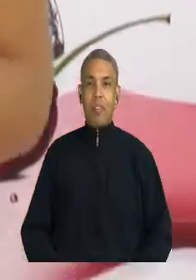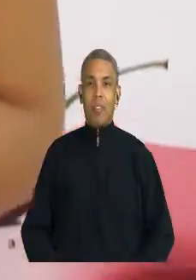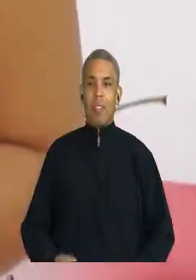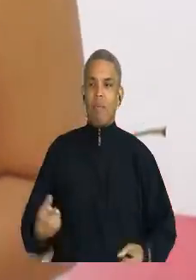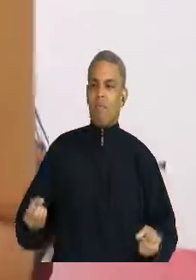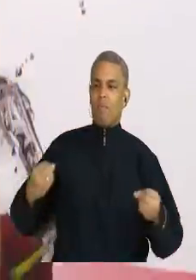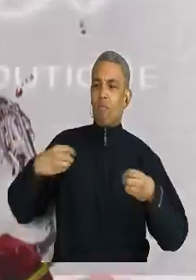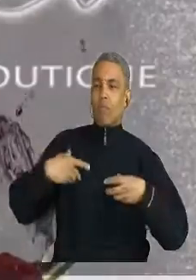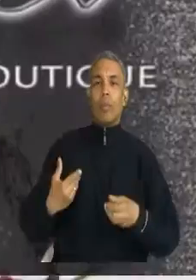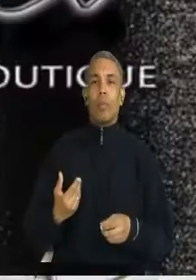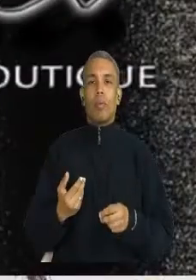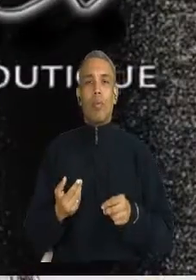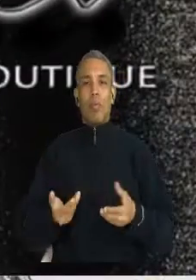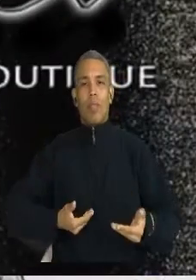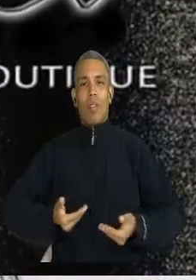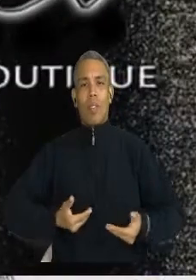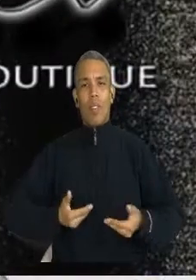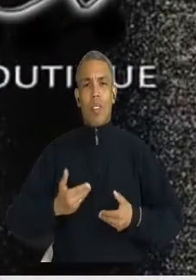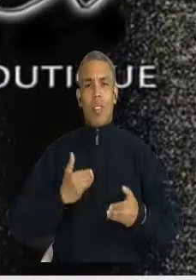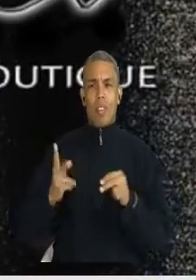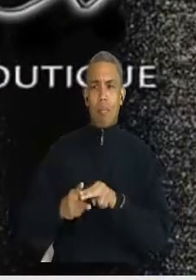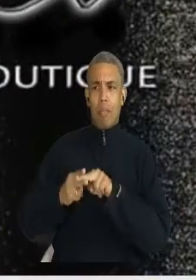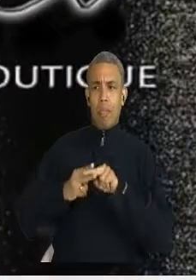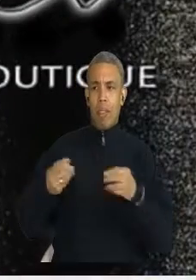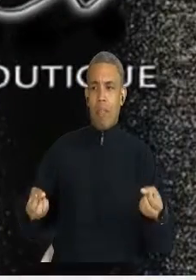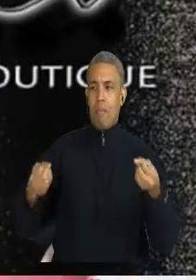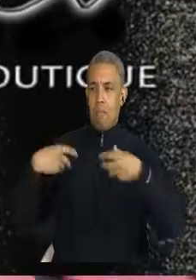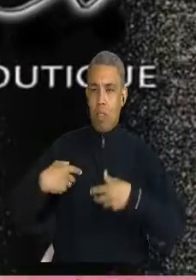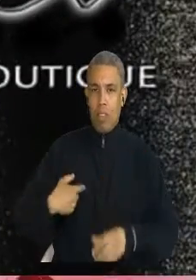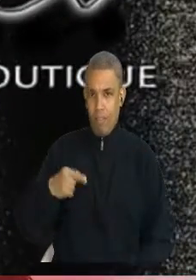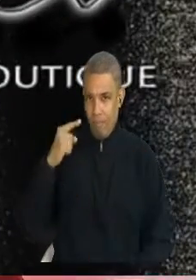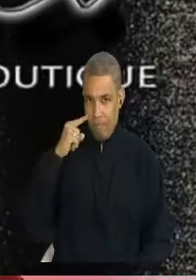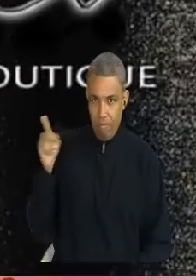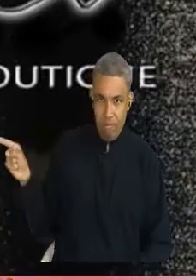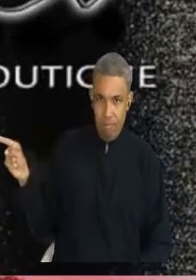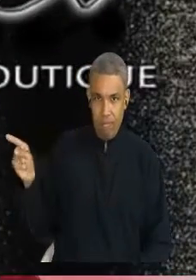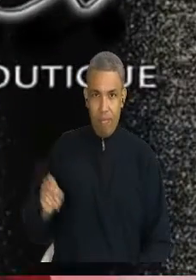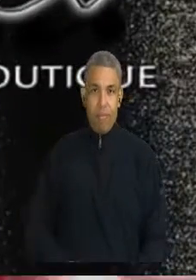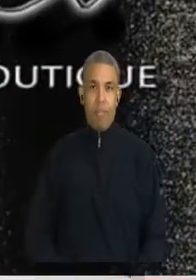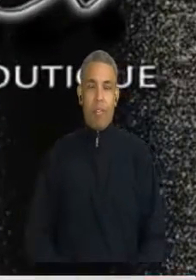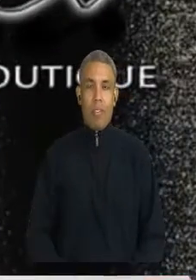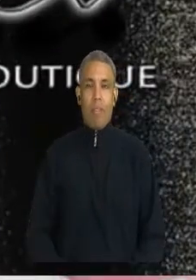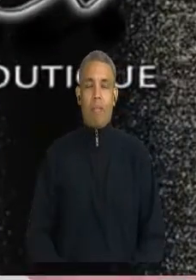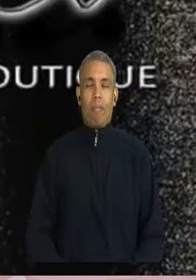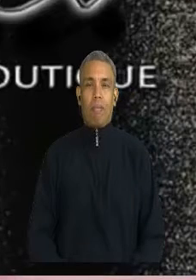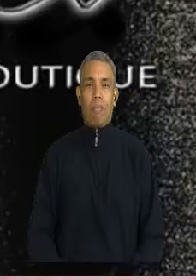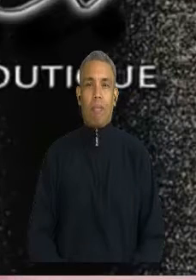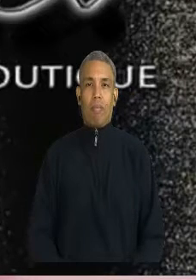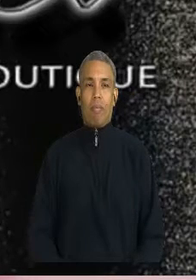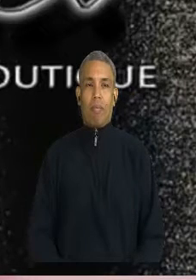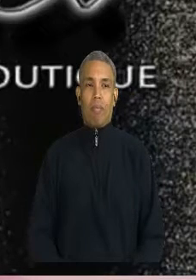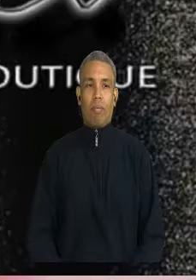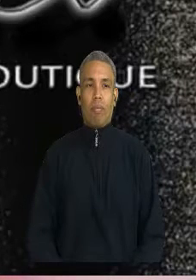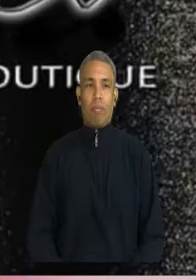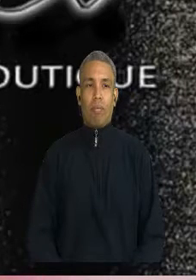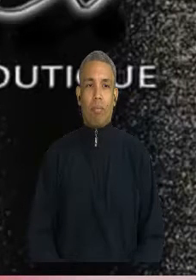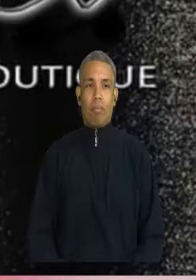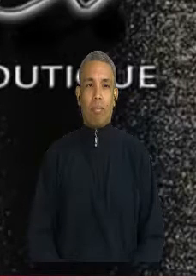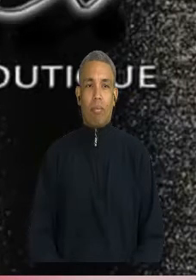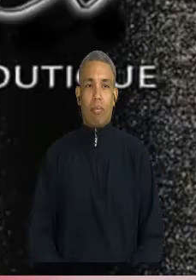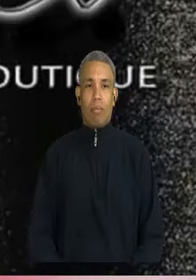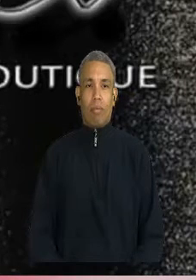que se encuentran ubicados en la Zona Rosa, calle 49, número 1827, Zona Rosa de nuestra ciudad, para que se vayan